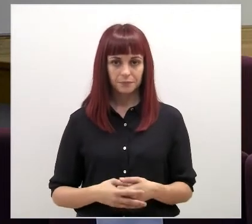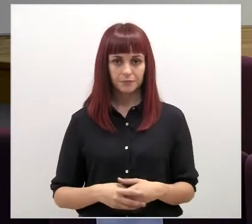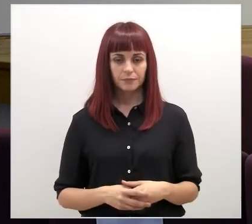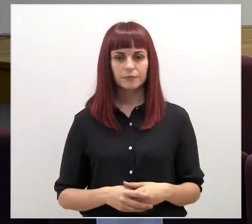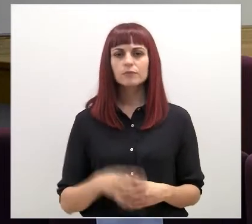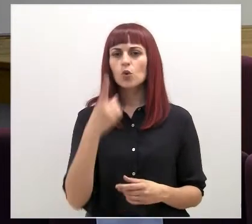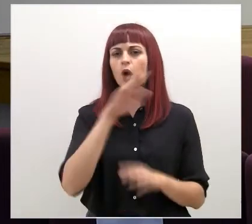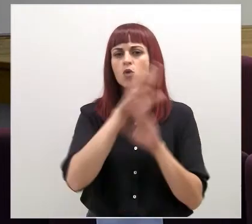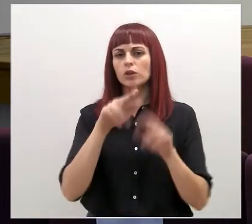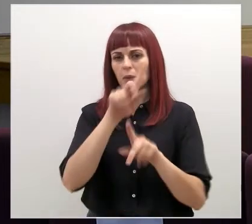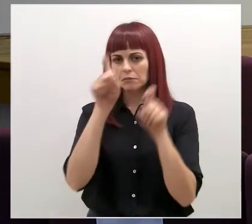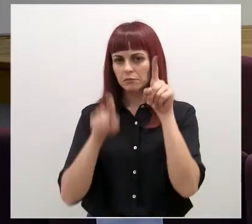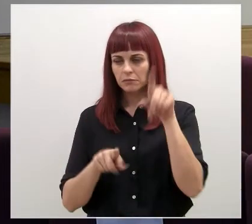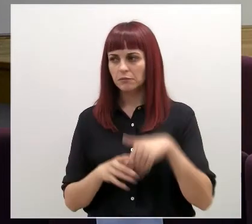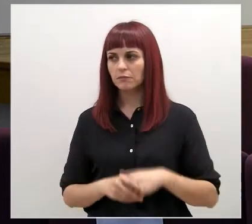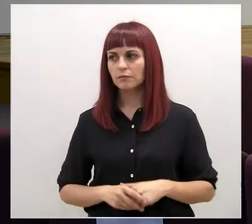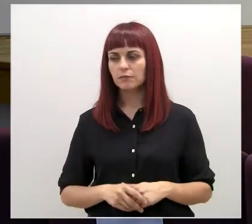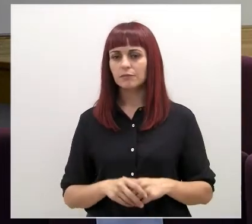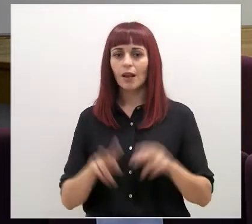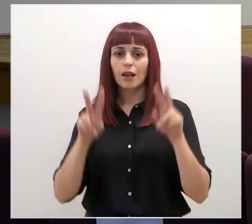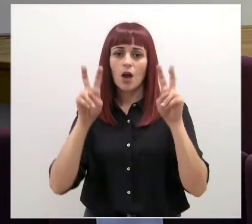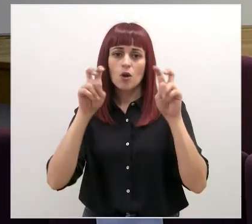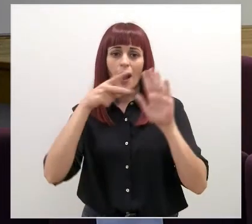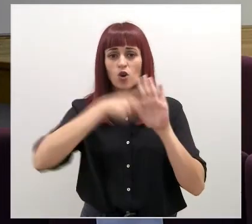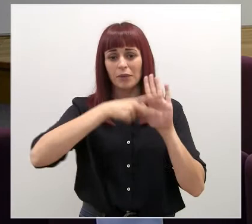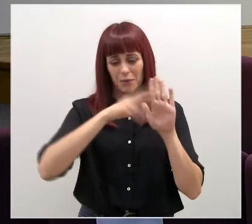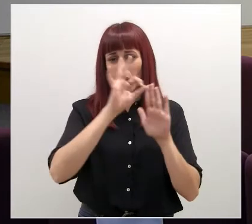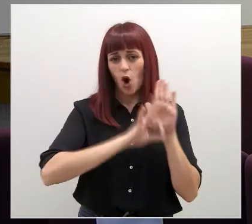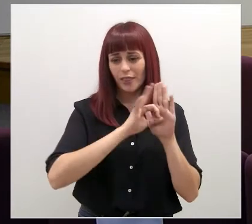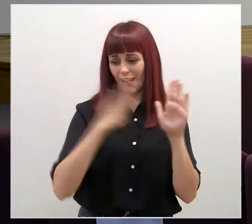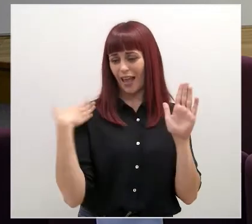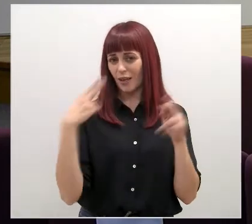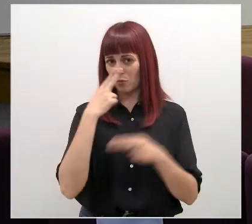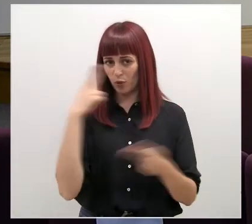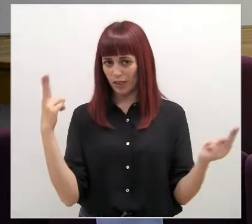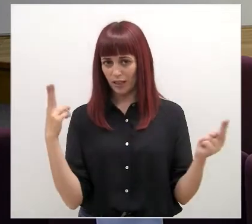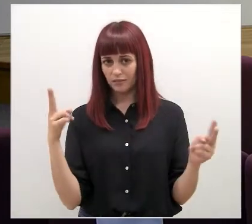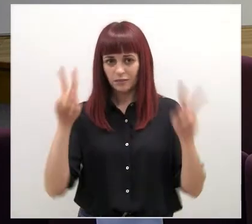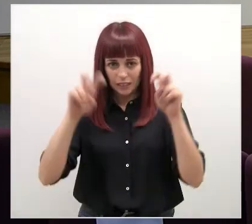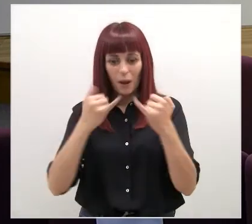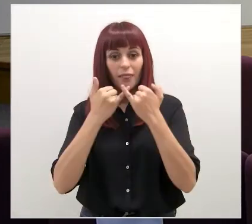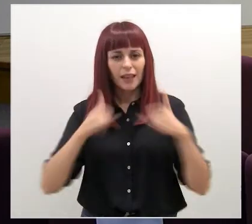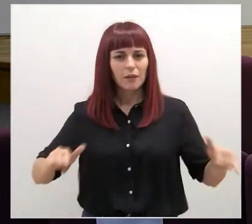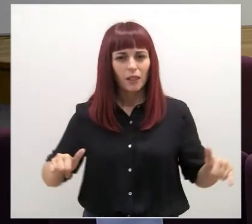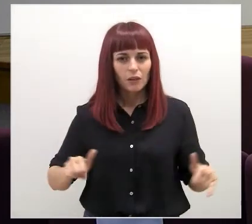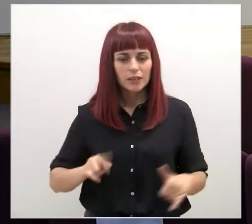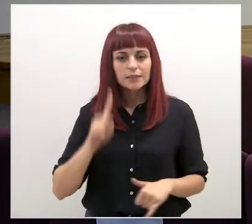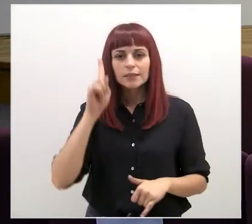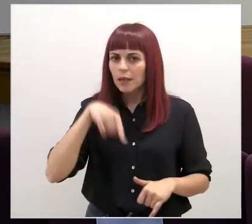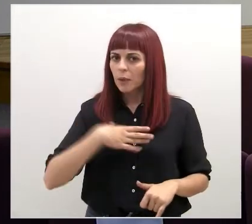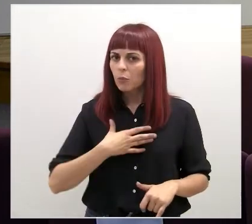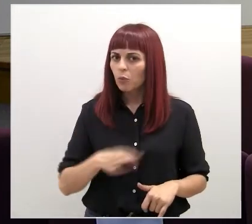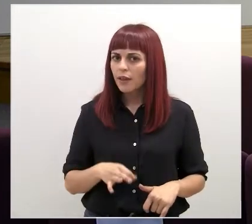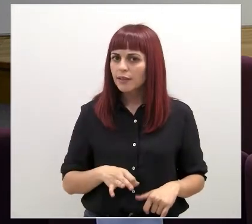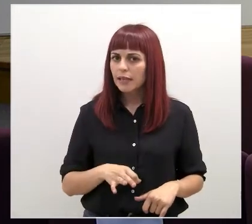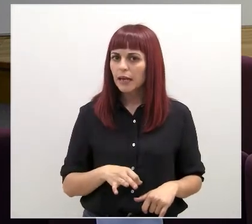Una última cuestión. En la nueva normativa, la orden que se publicaba ayer respecto a las celebraciones, se plantea también la posibilidad de